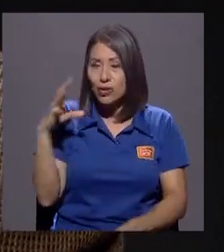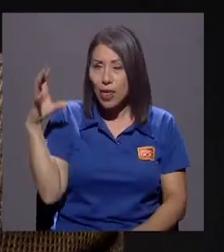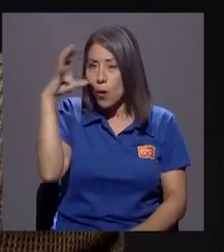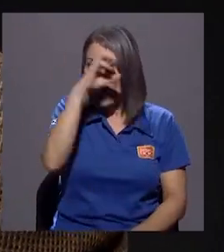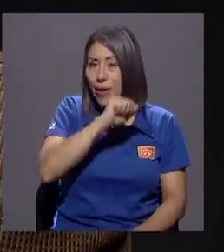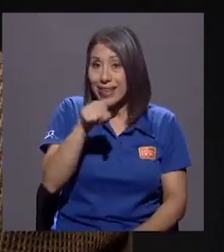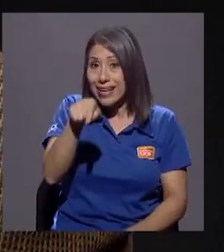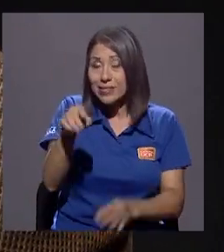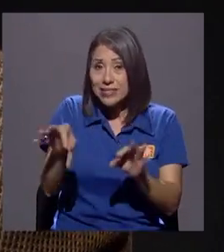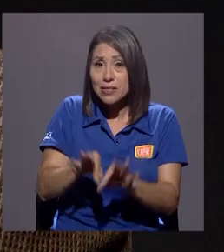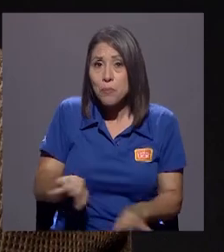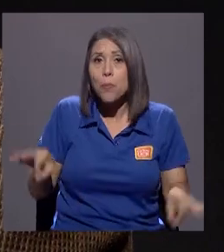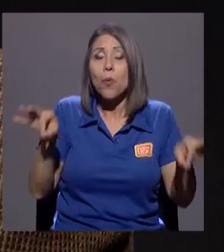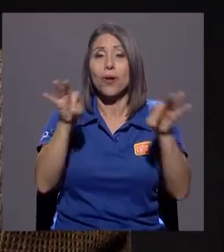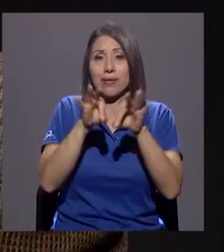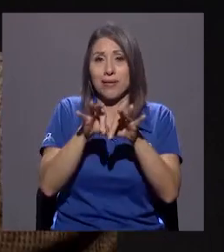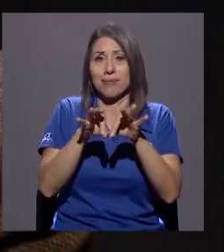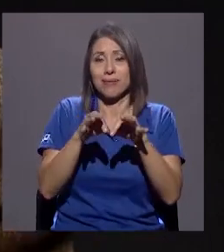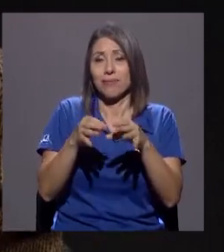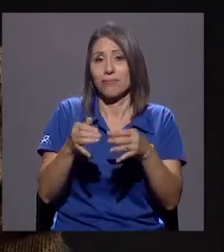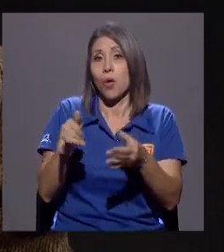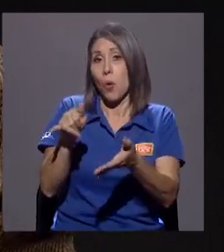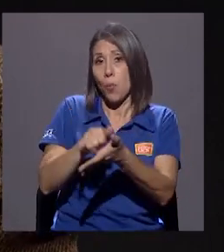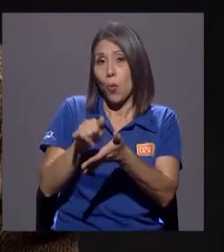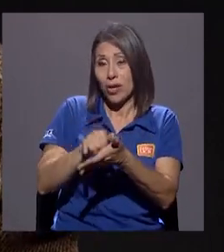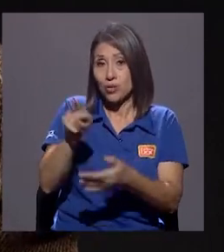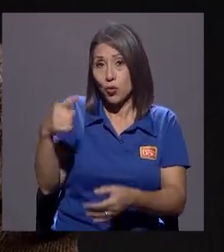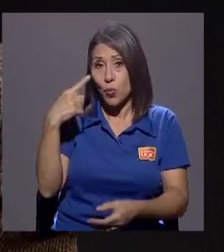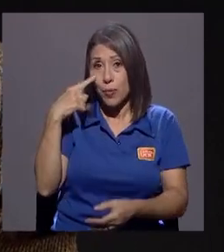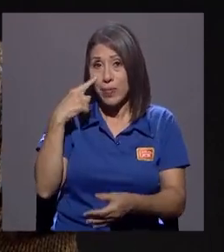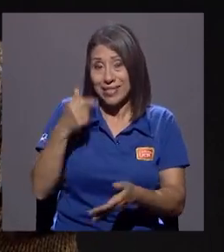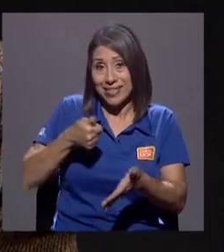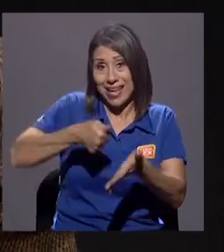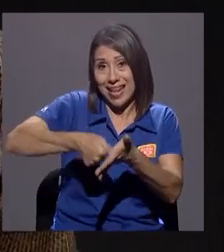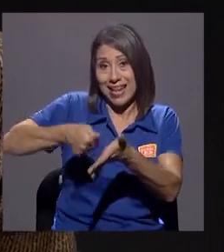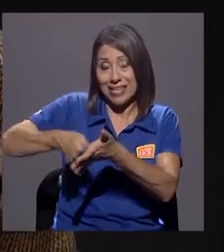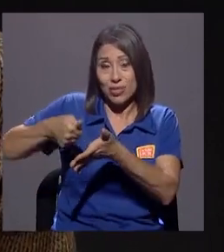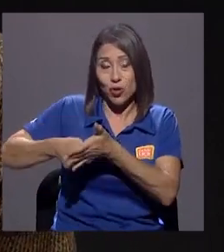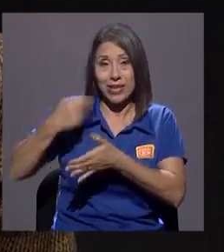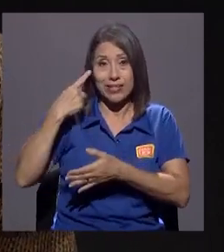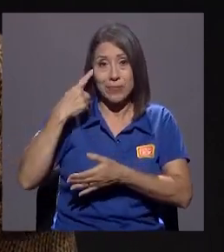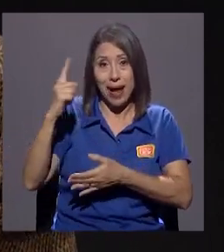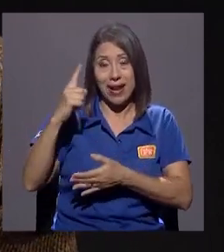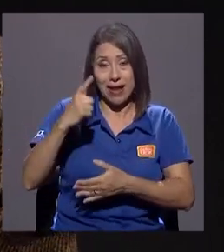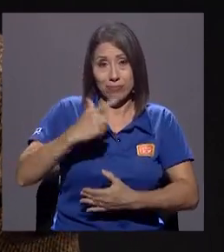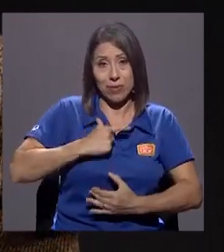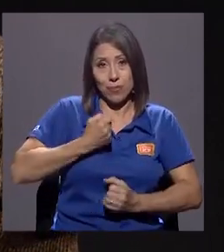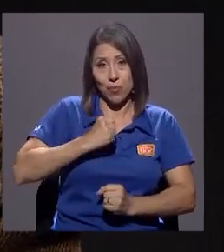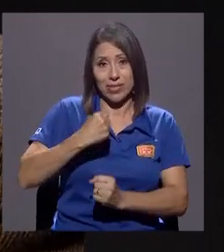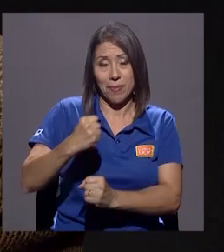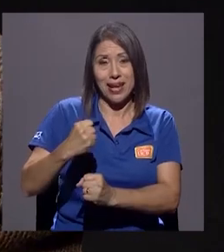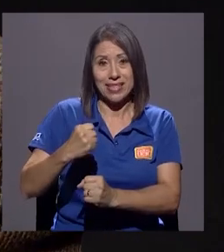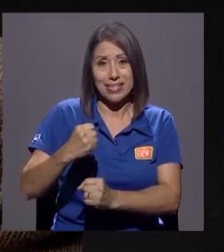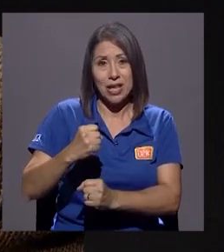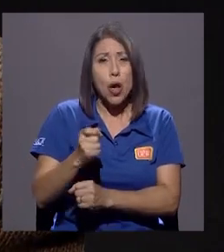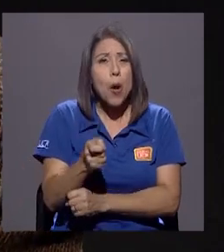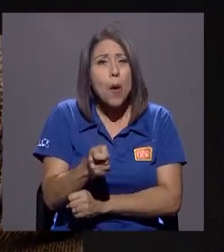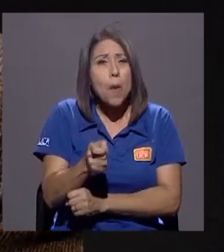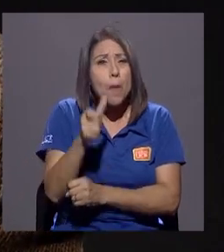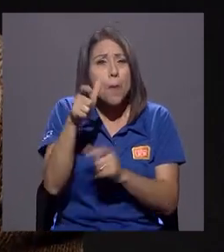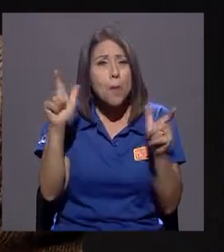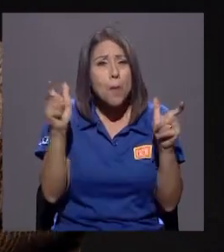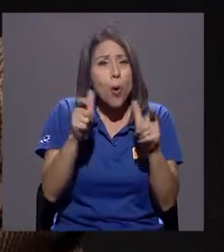y por eso entonces volver es que en las en las elecciones para municipales vota tan poca gente